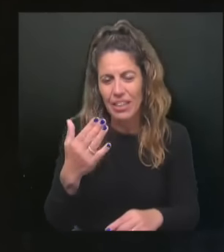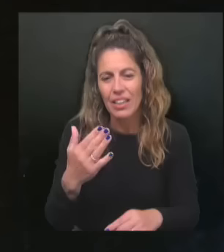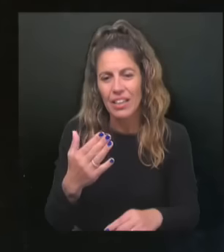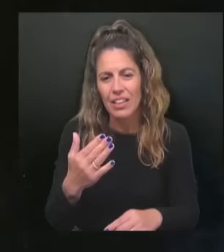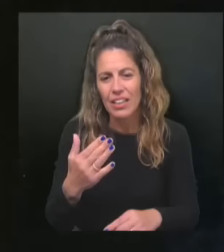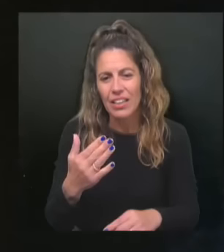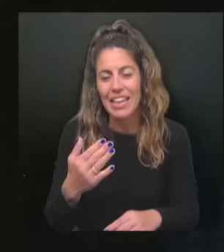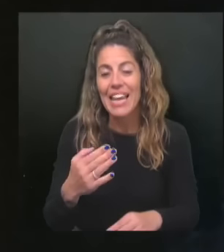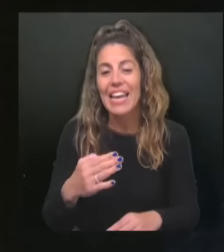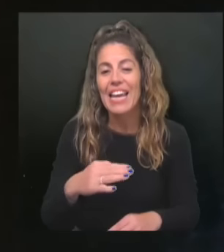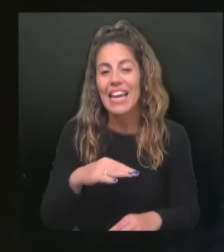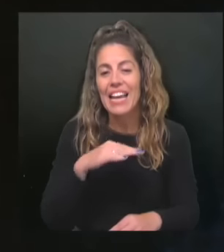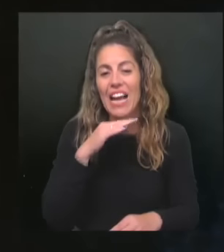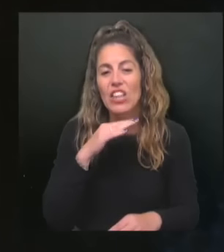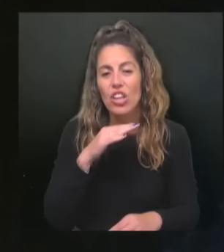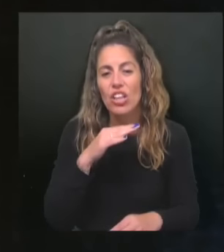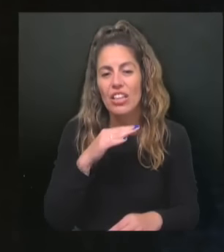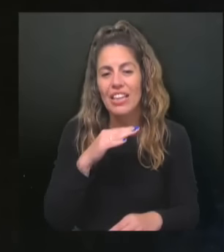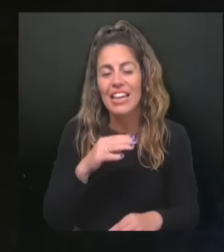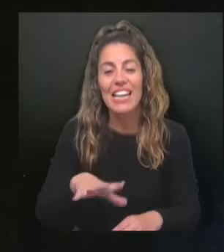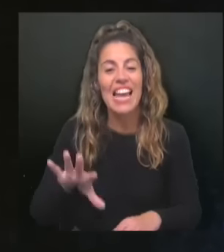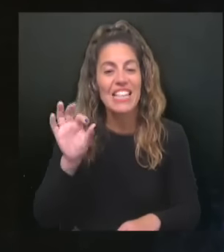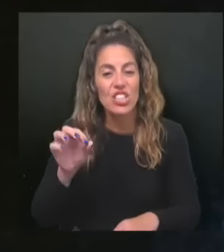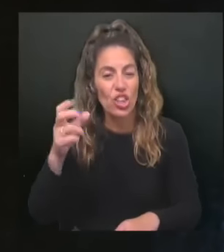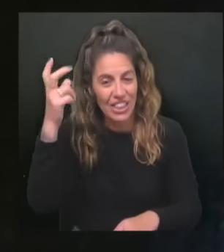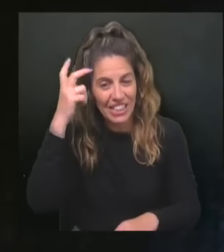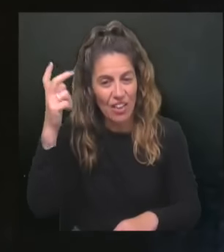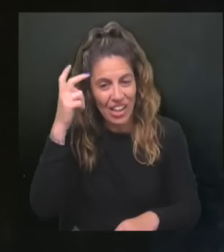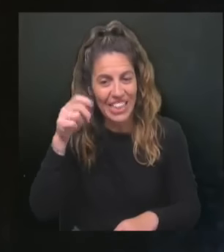en Canelones, entre la elección de Tabaré y esta elección,